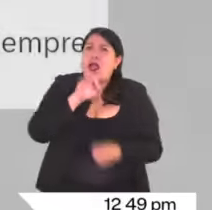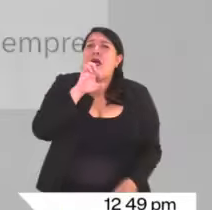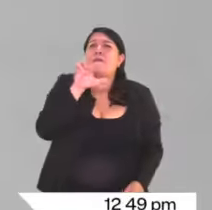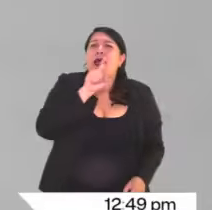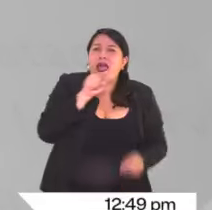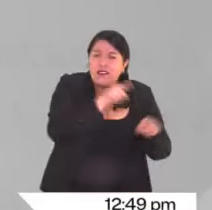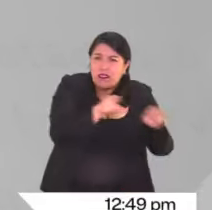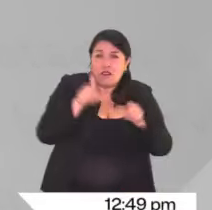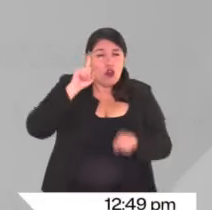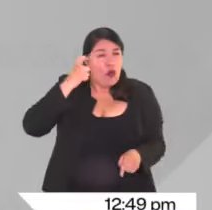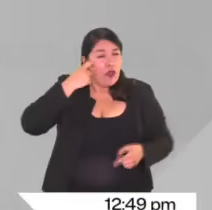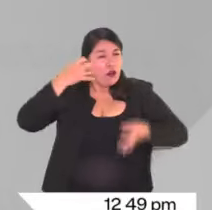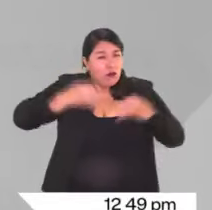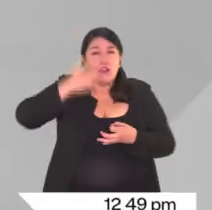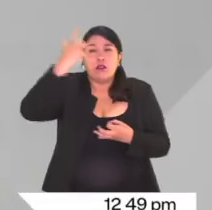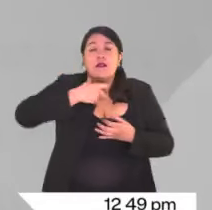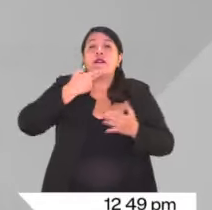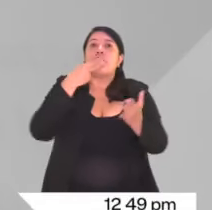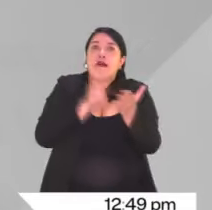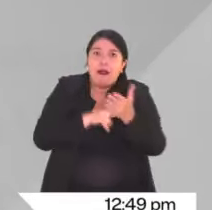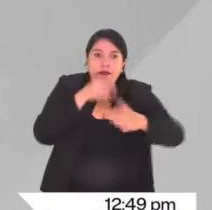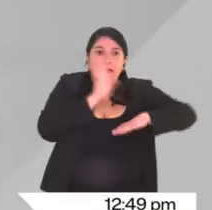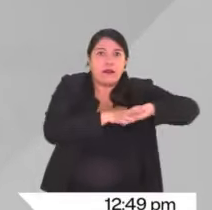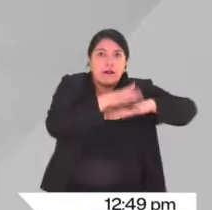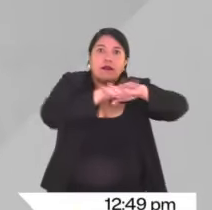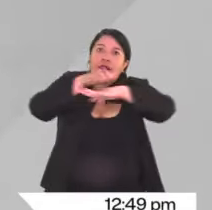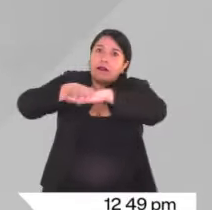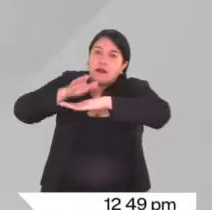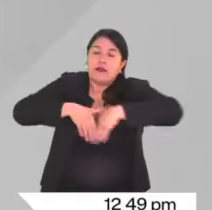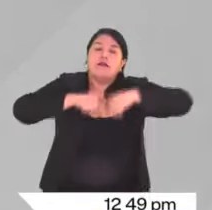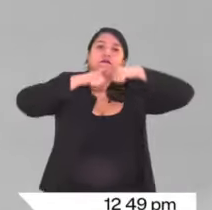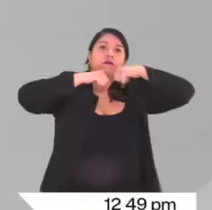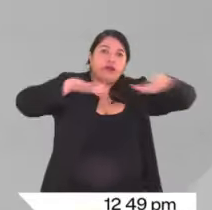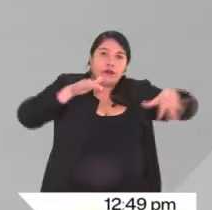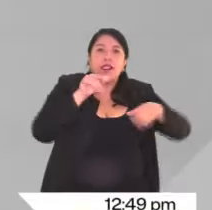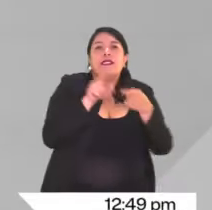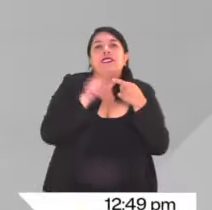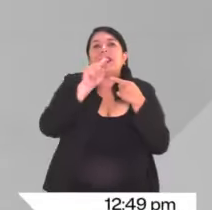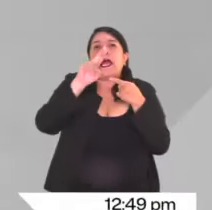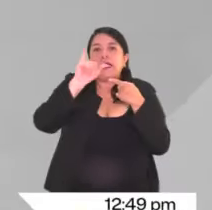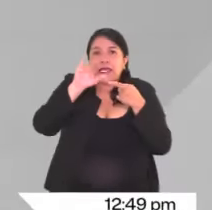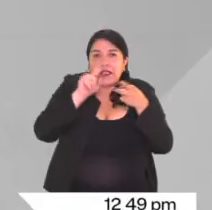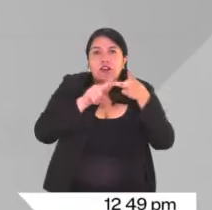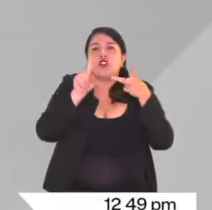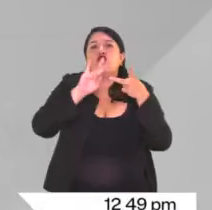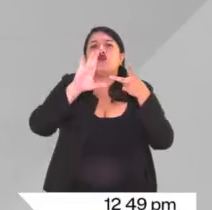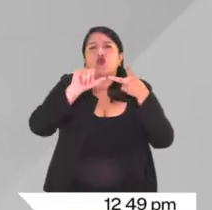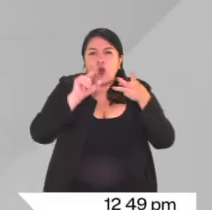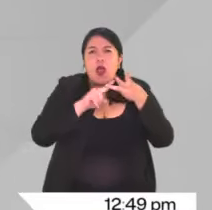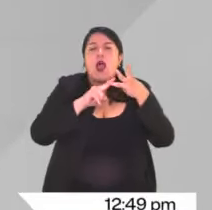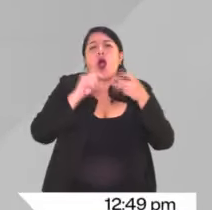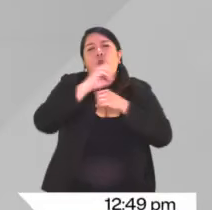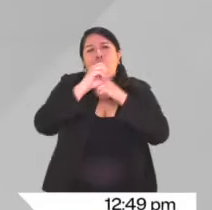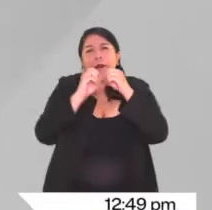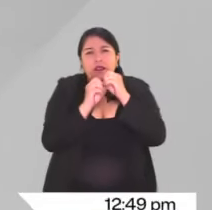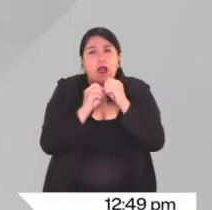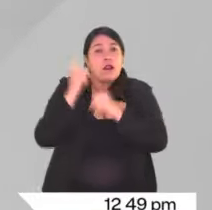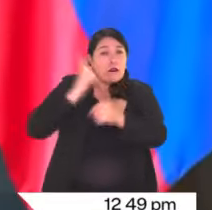gobierno no tomó en serio la carta de alerta que habían publicado Sanitas sua y compensar en julio del año